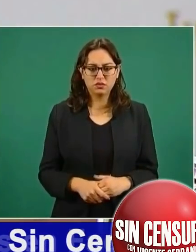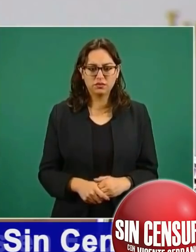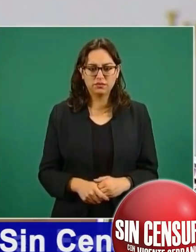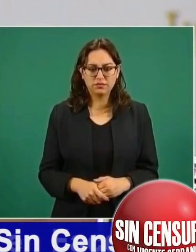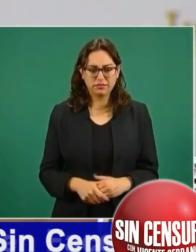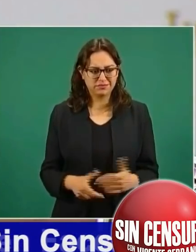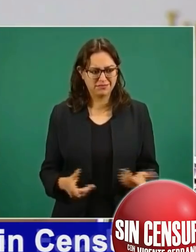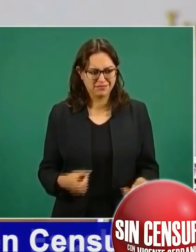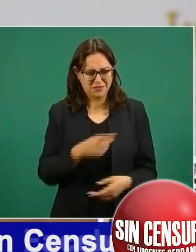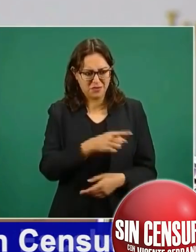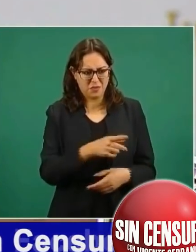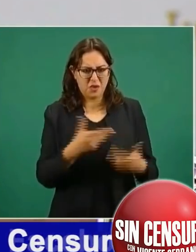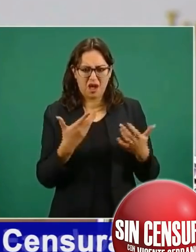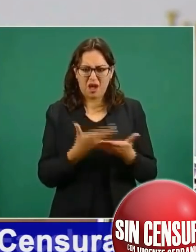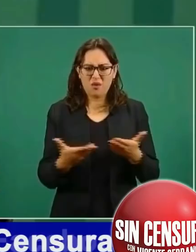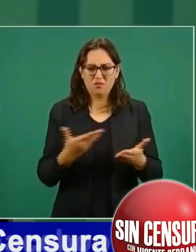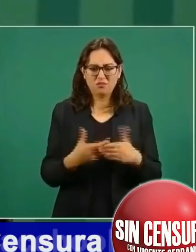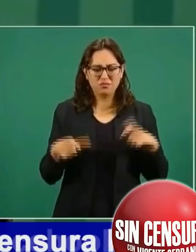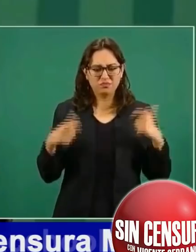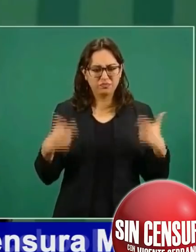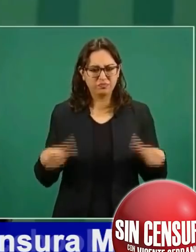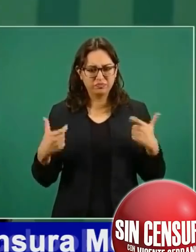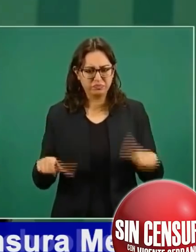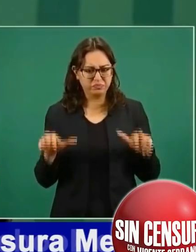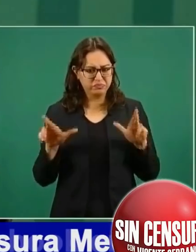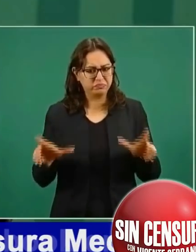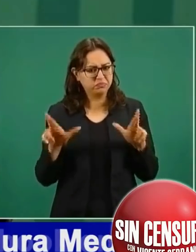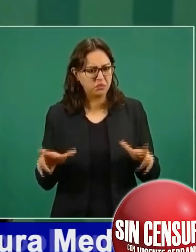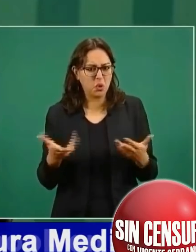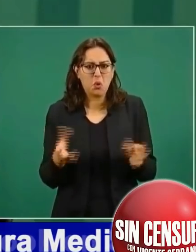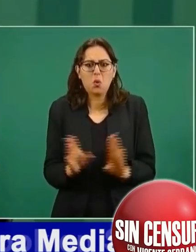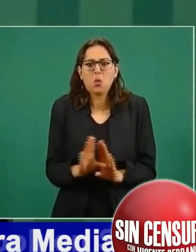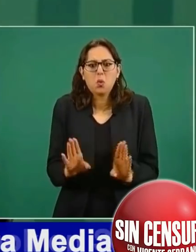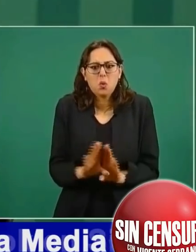¿De dónde? Ahora sí que, como diría Chicoche, ¿quién pompó?